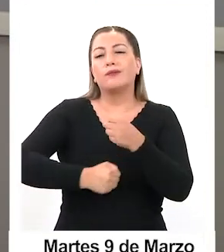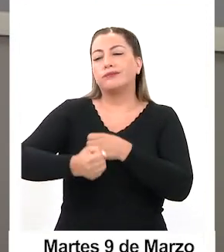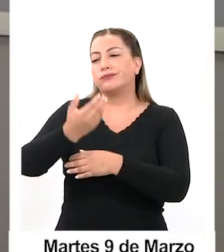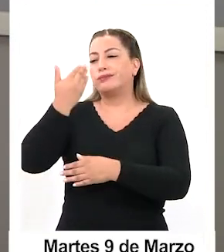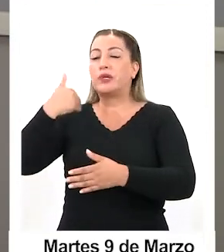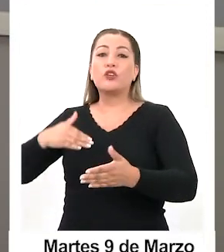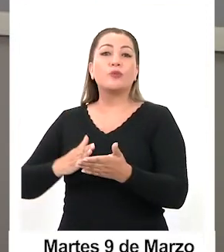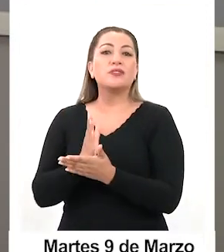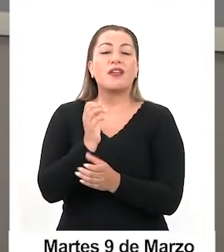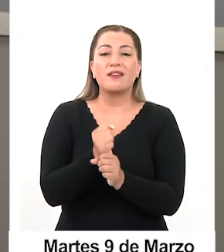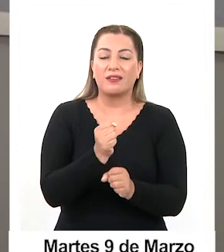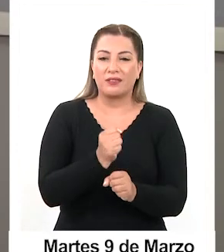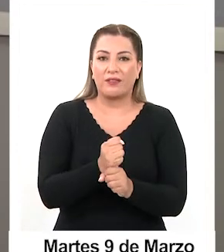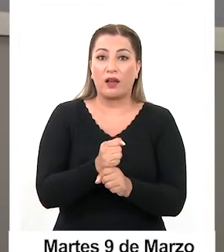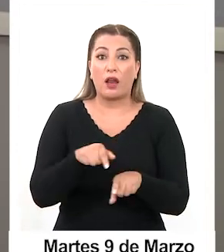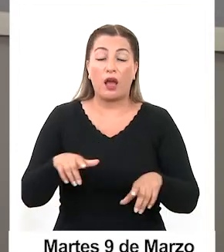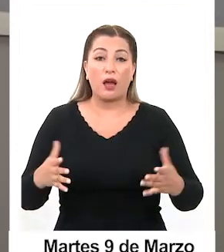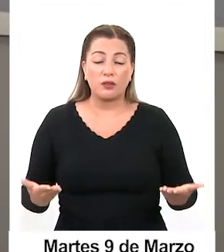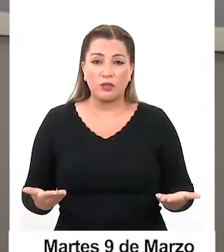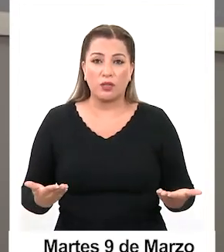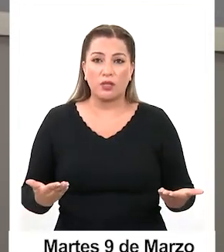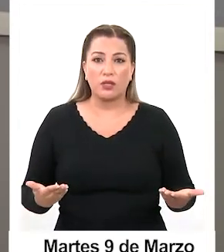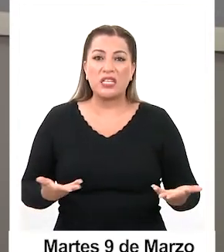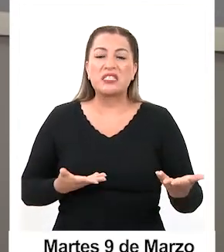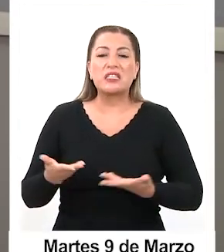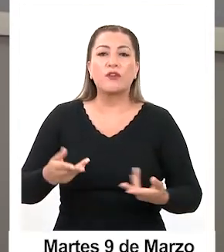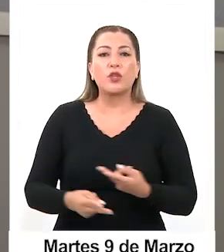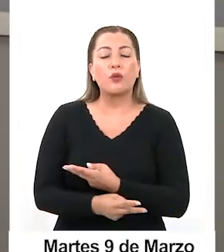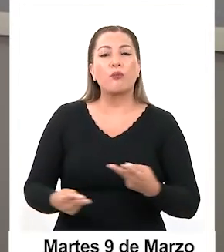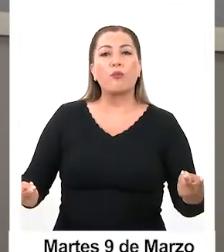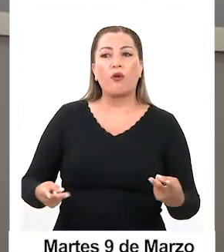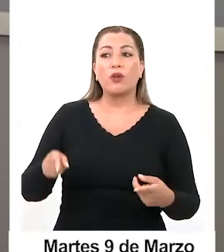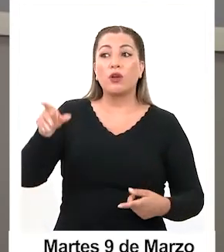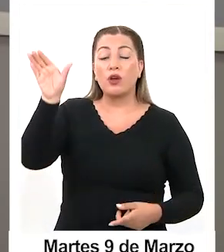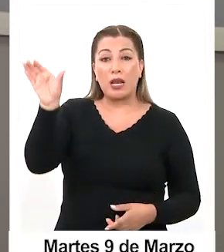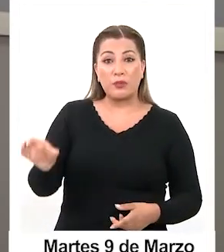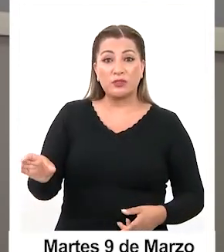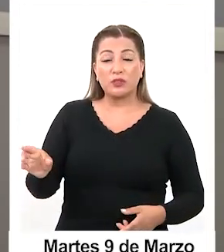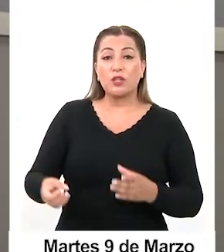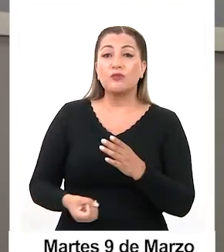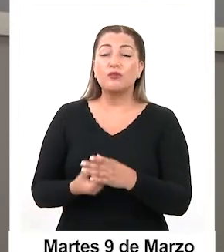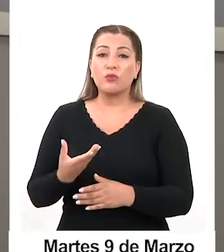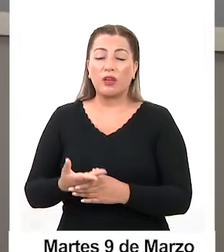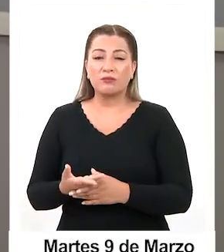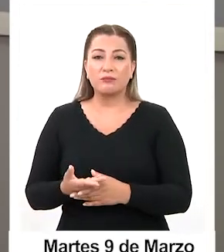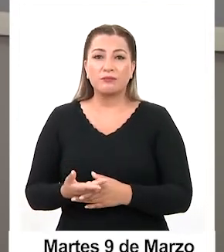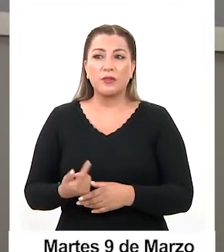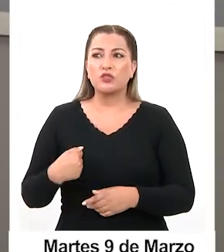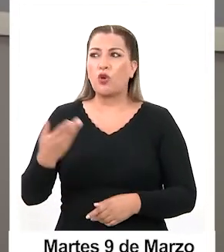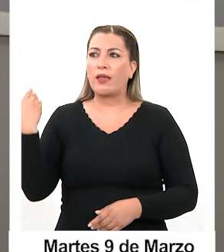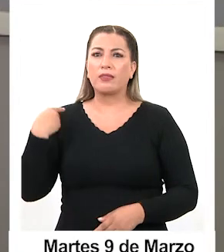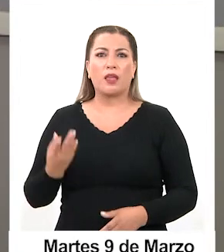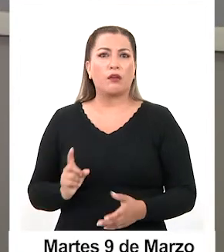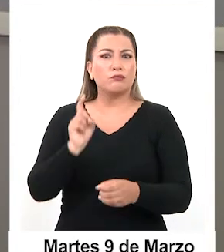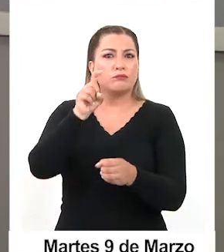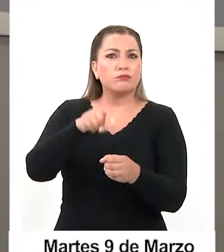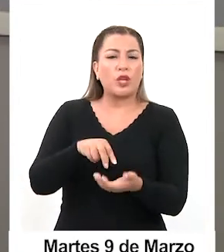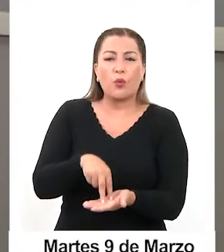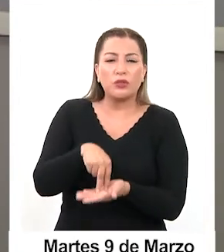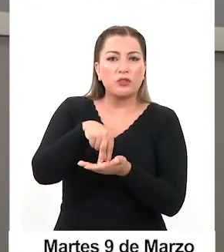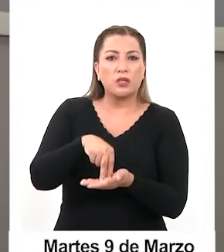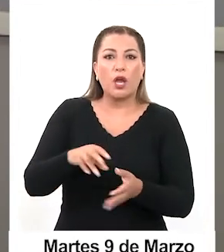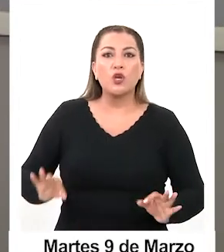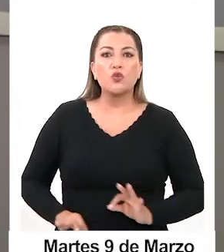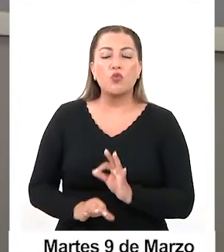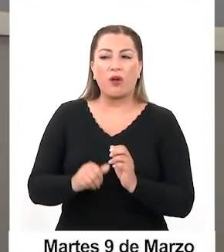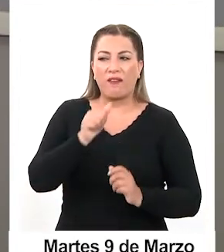y que en la práctica hoy día, digamos, son servidores públicos. Dejarse orientar por ello. Acá yo cuando llegué nunca